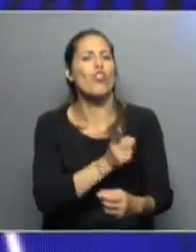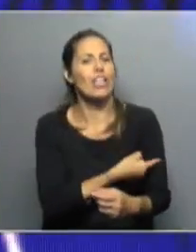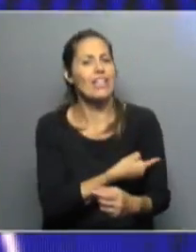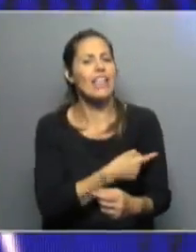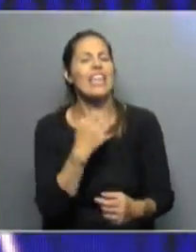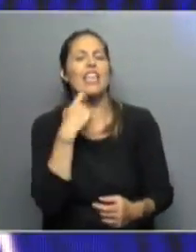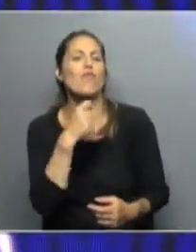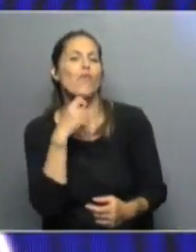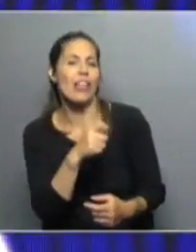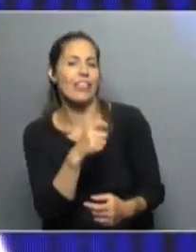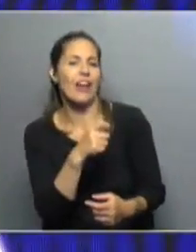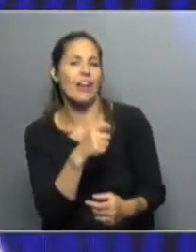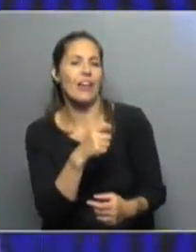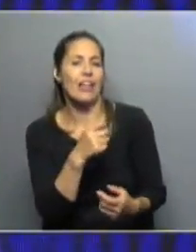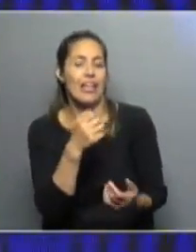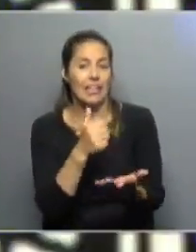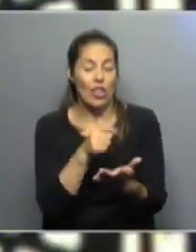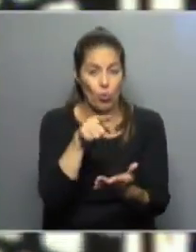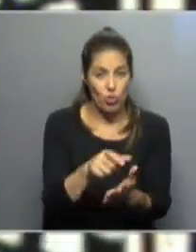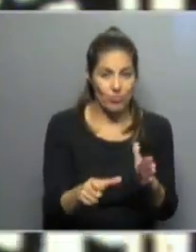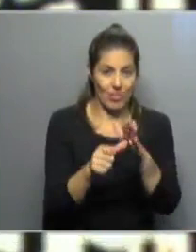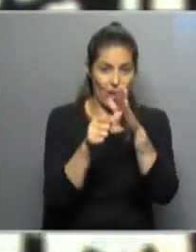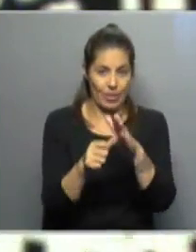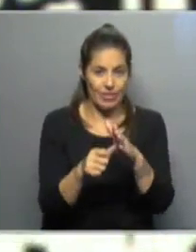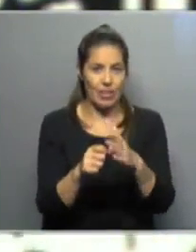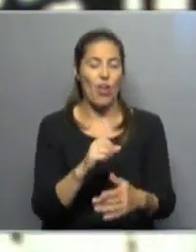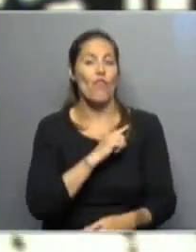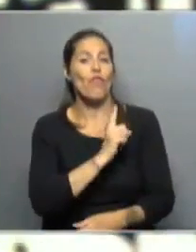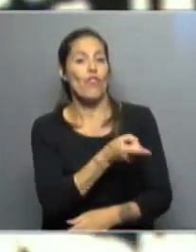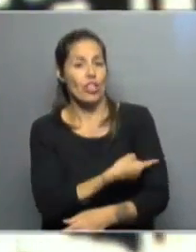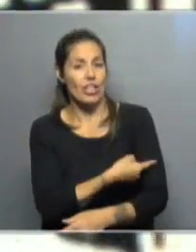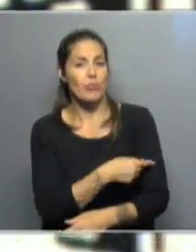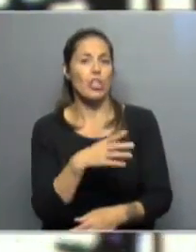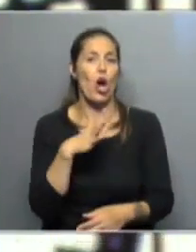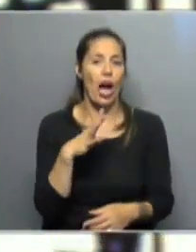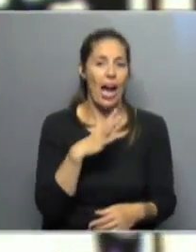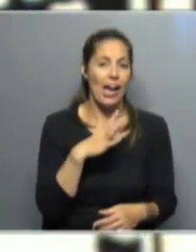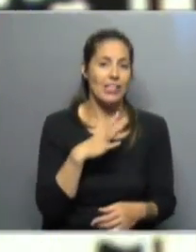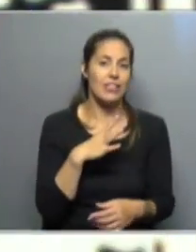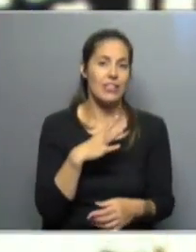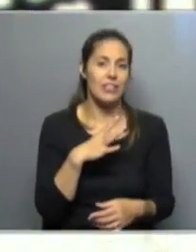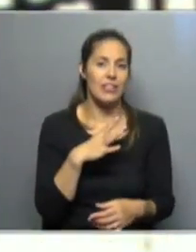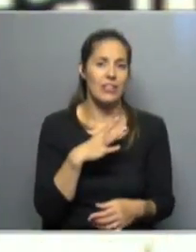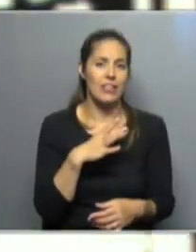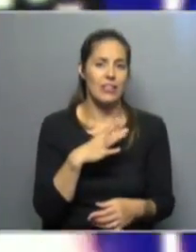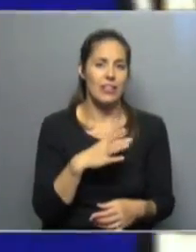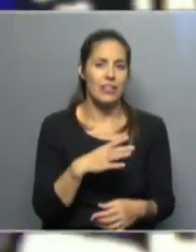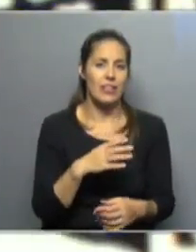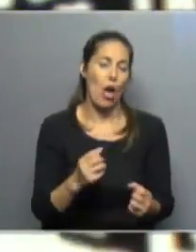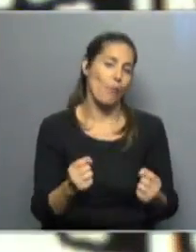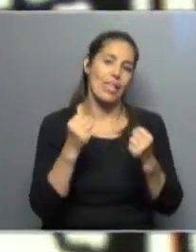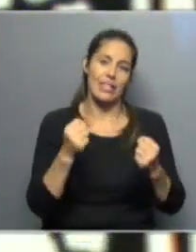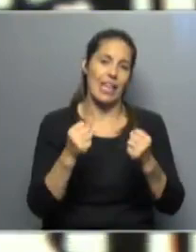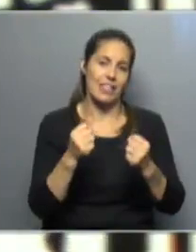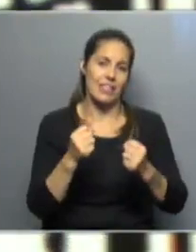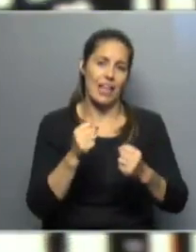debes de fortalecimiento estando vos ahora a la cabeza? Sí, el fortalecimiento tiene como fortaleza la militancia de los artistas.